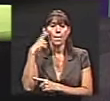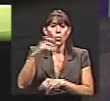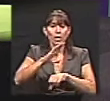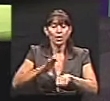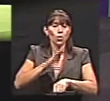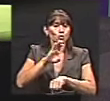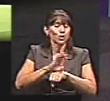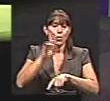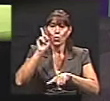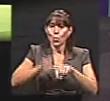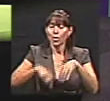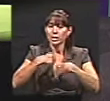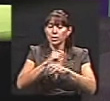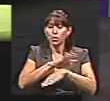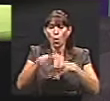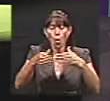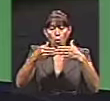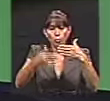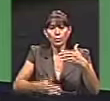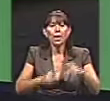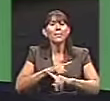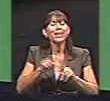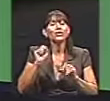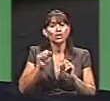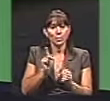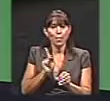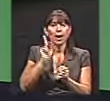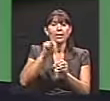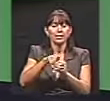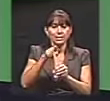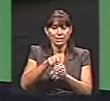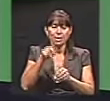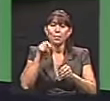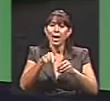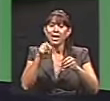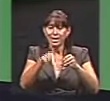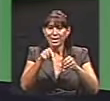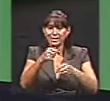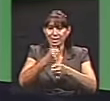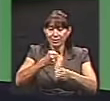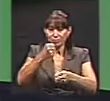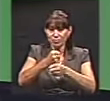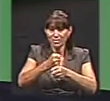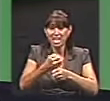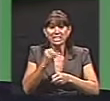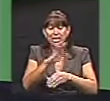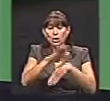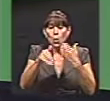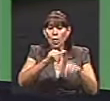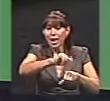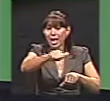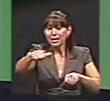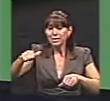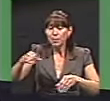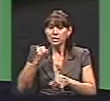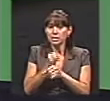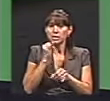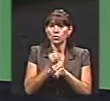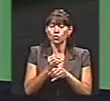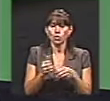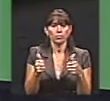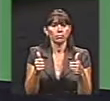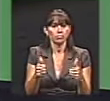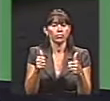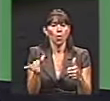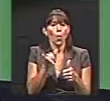Consejo no lo puede hacer todo. Pero si participa en esta plataforma y si todas las demás instituciones son tan efectivas como